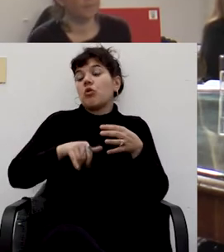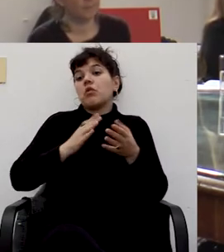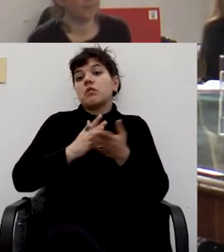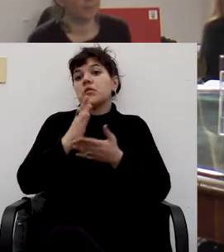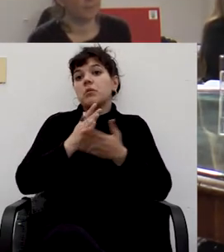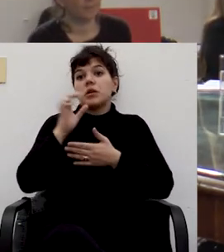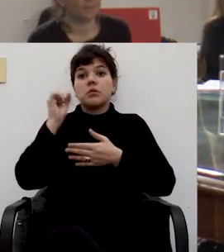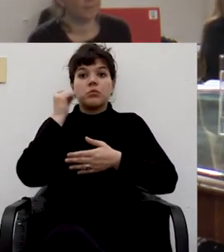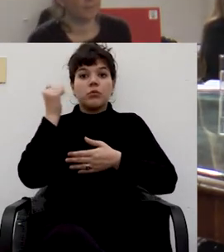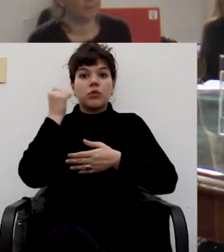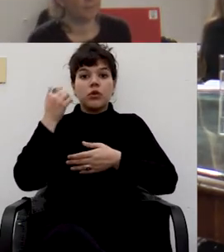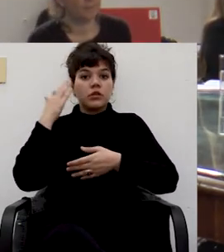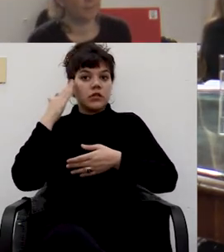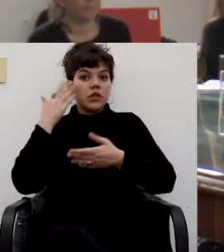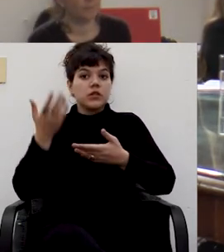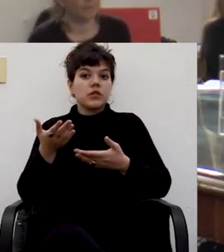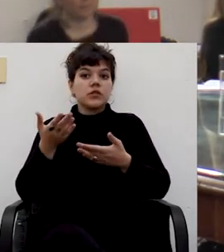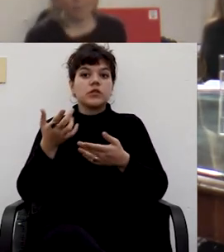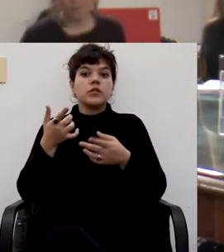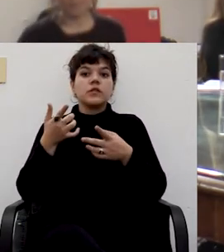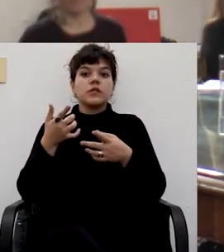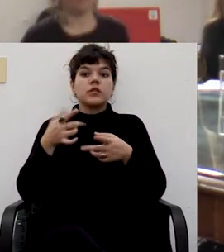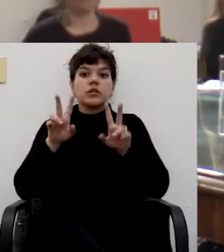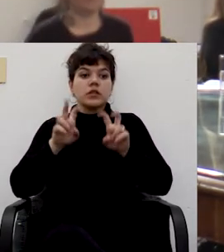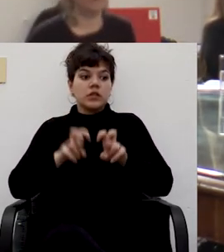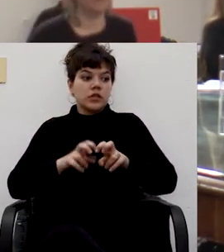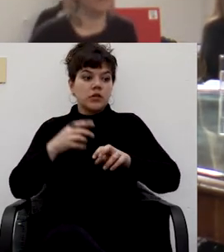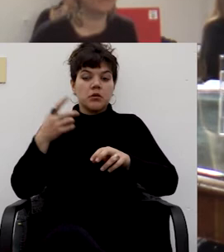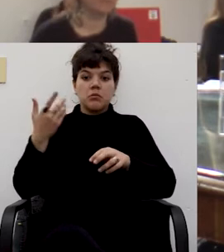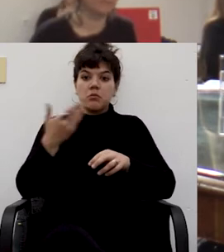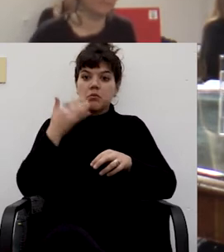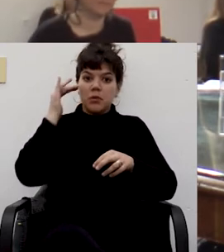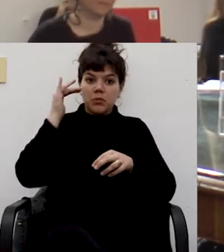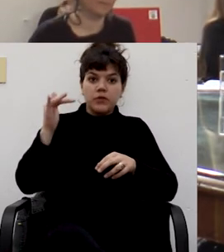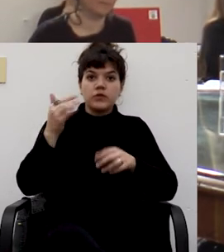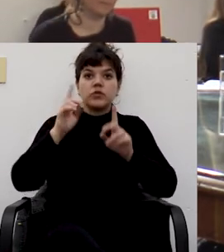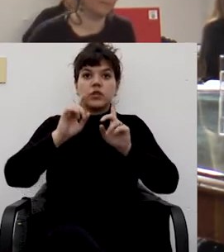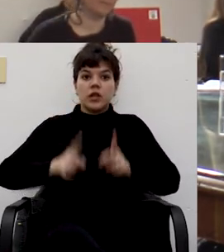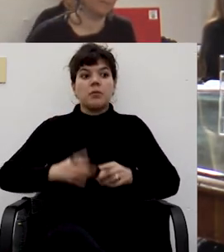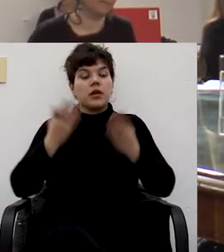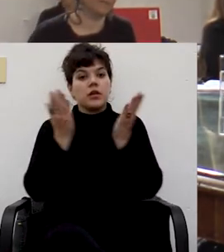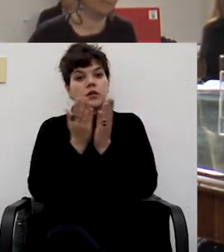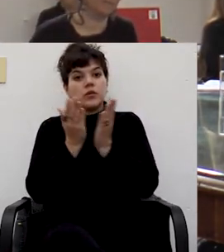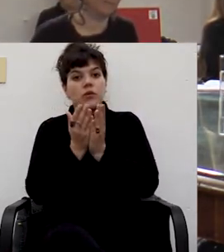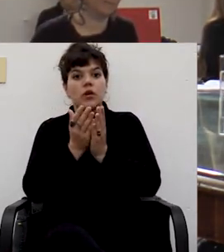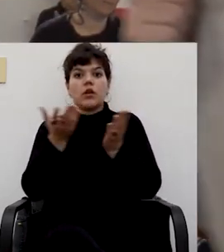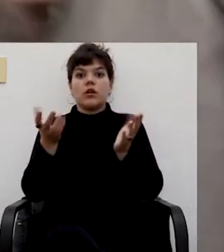nuestro habitar cotidiano de nuestra institución, por parte de docentes, por parte de estudiantes, por parte de funcionarios, funcionarias.